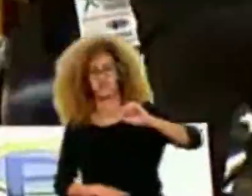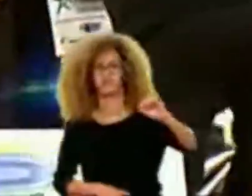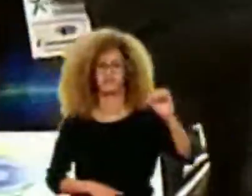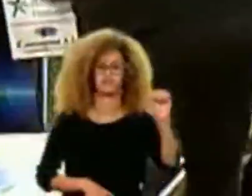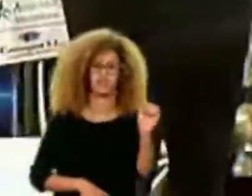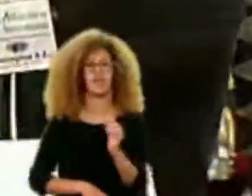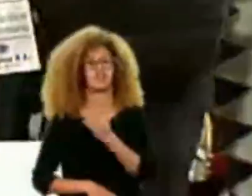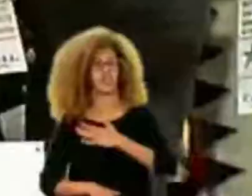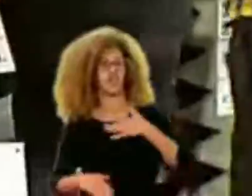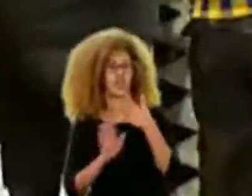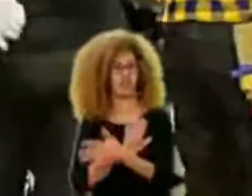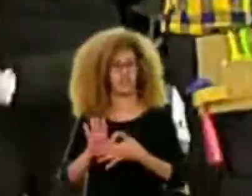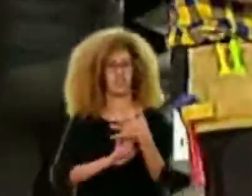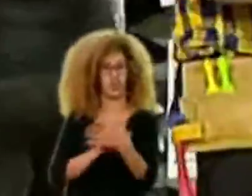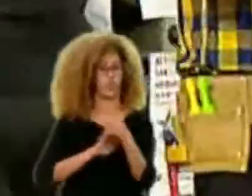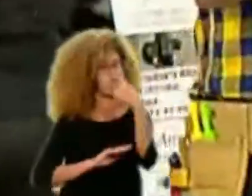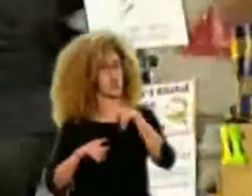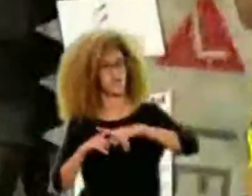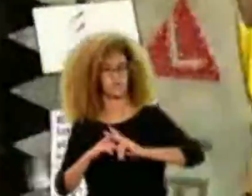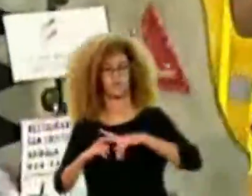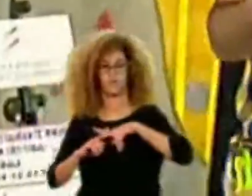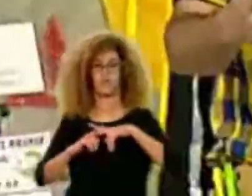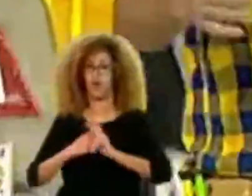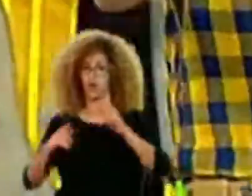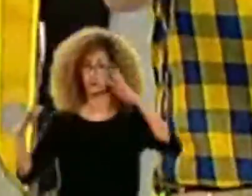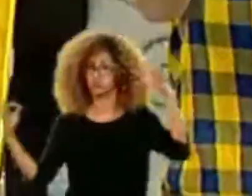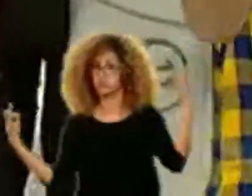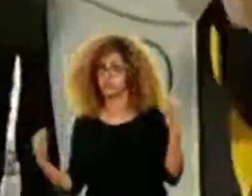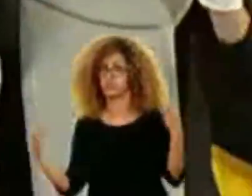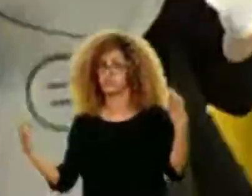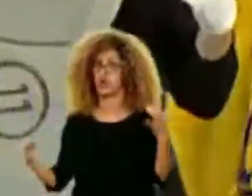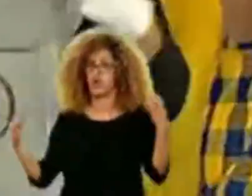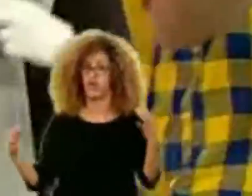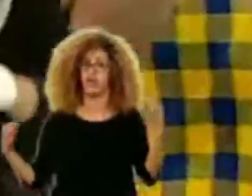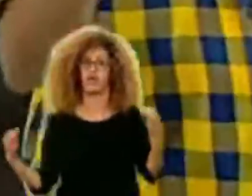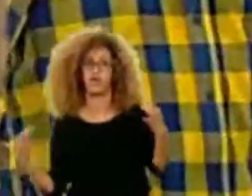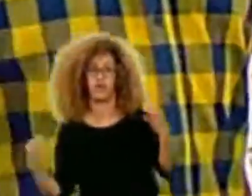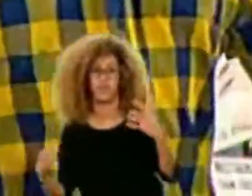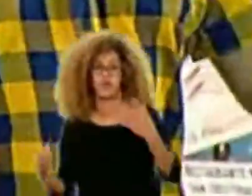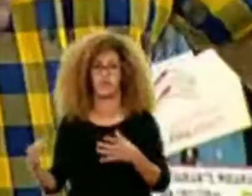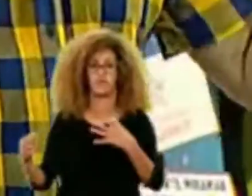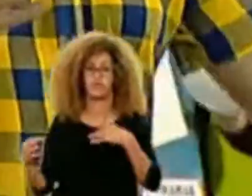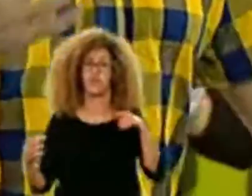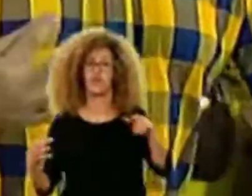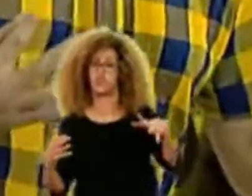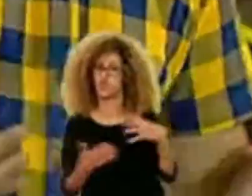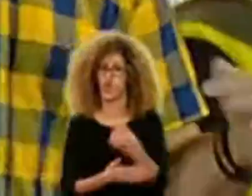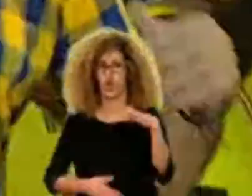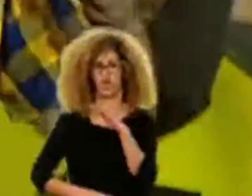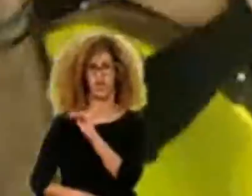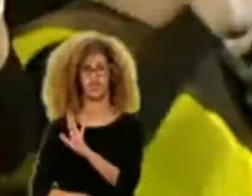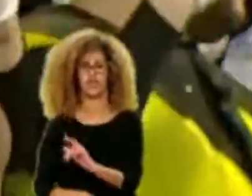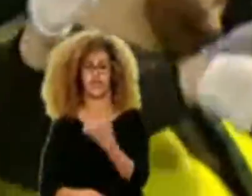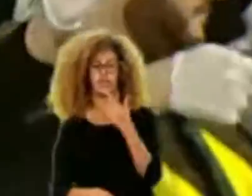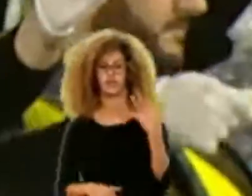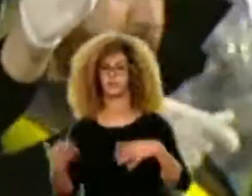Quiero hablarle de una herramienta, es peligrosa. Aunque no puedas cortar todo la lleva, con aquella excusa